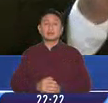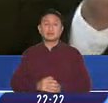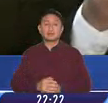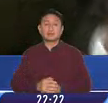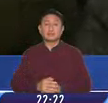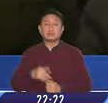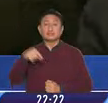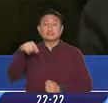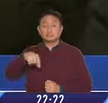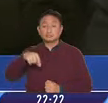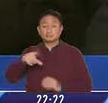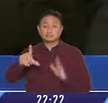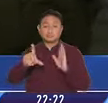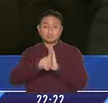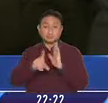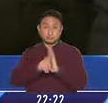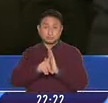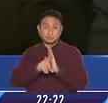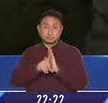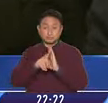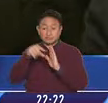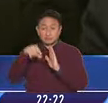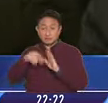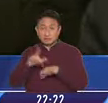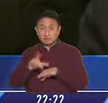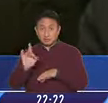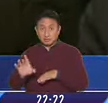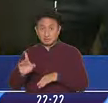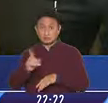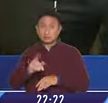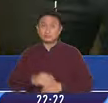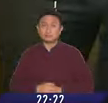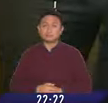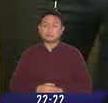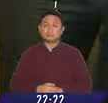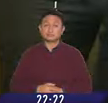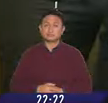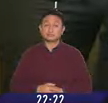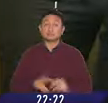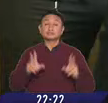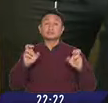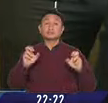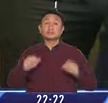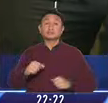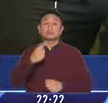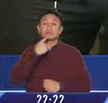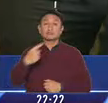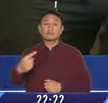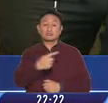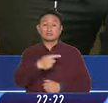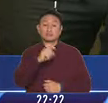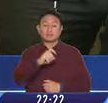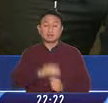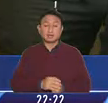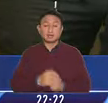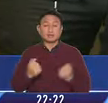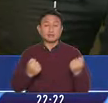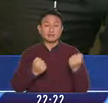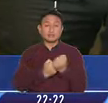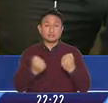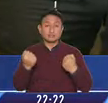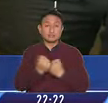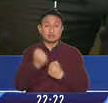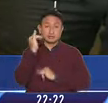en legitimidad no deje este caso en la impunidad. Sobre este mismo tema, dijeron que se va a requerir la cooperación y